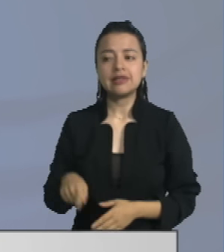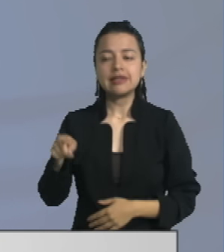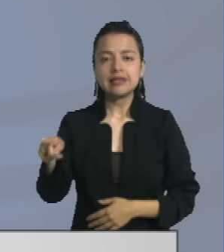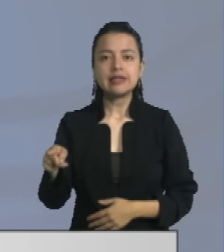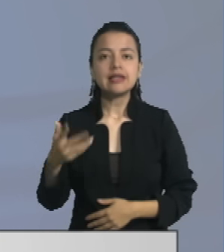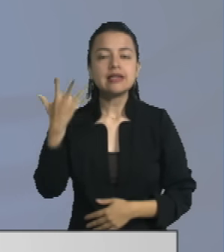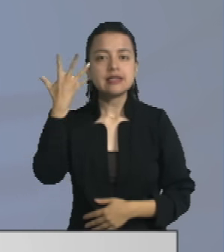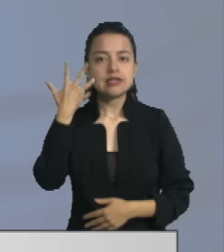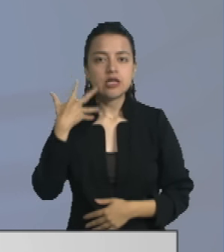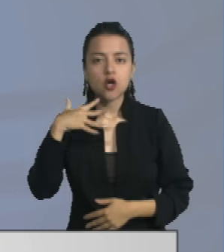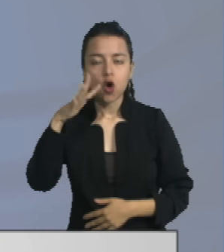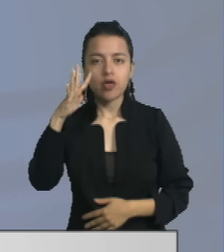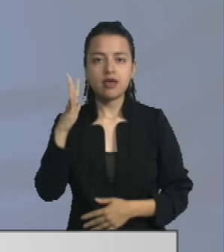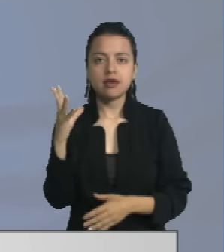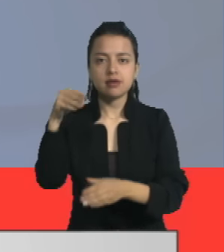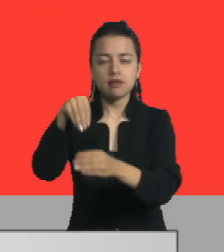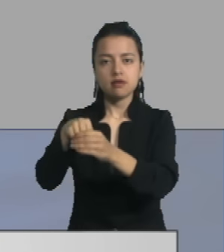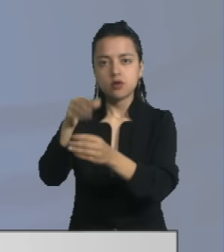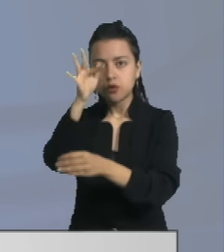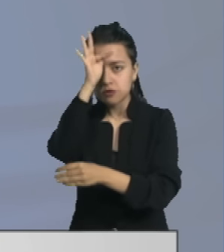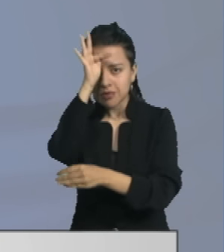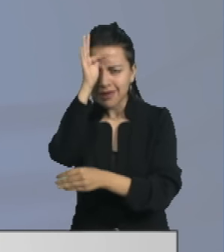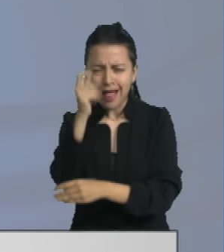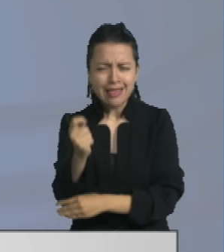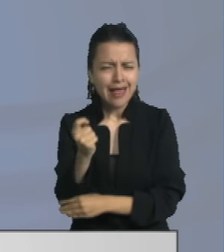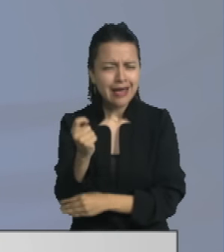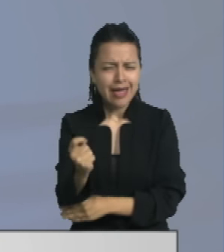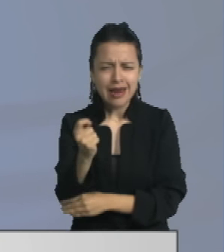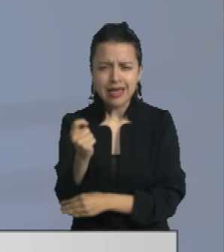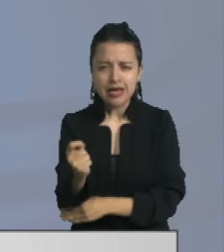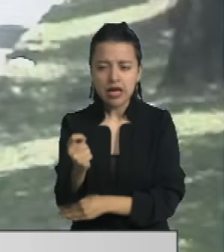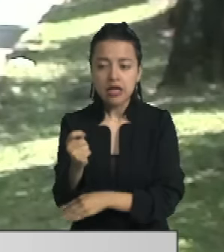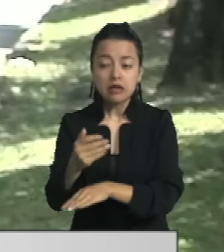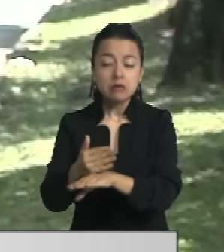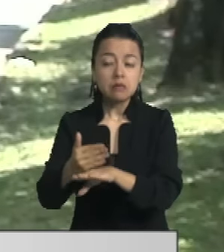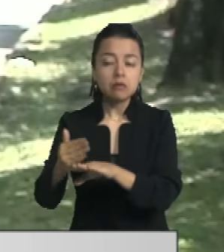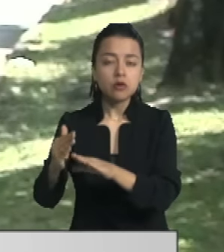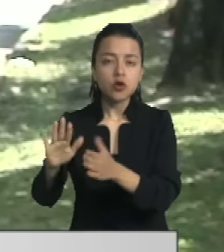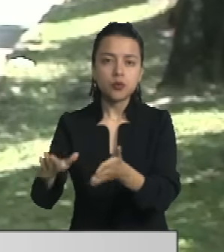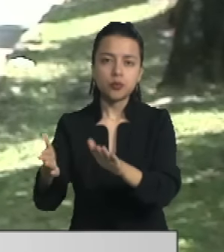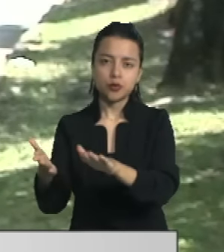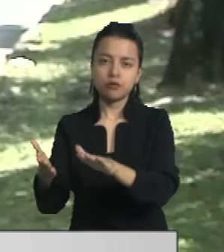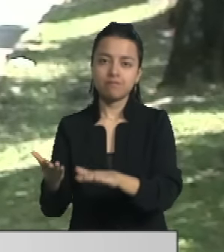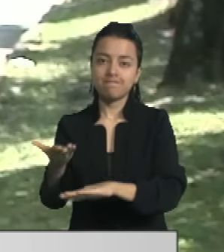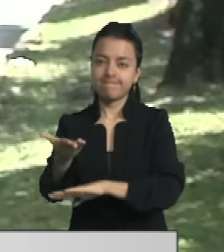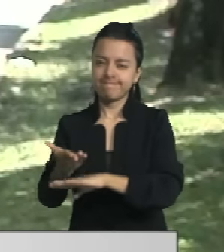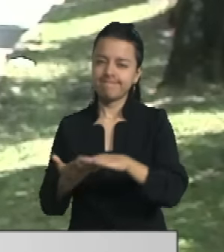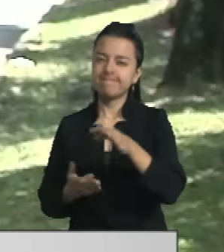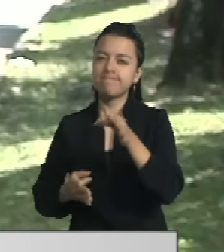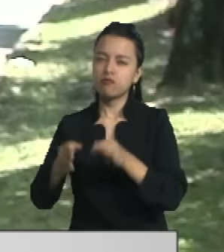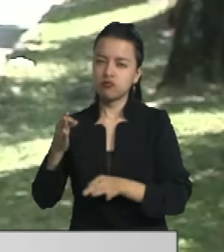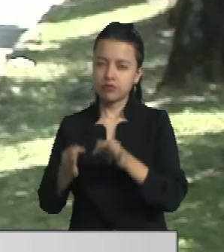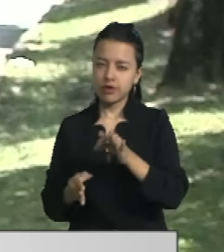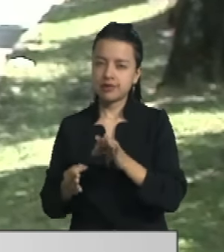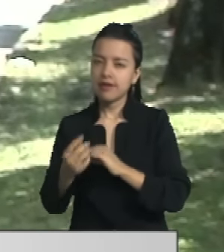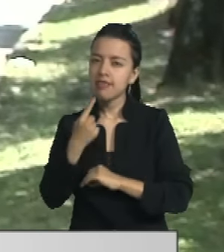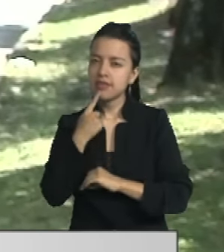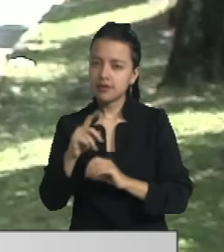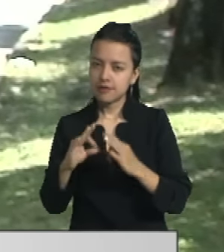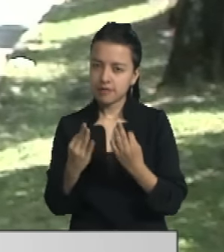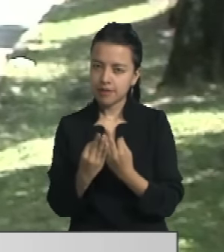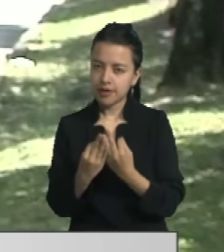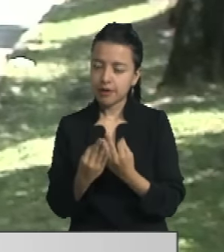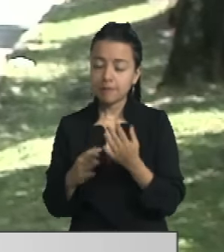Lamentablemente esta mujer falleció y su familia pide justicia y atención porque tenemos noticia de última